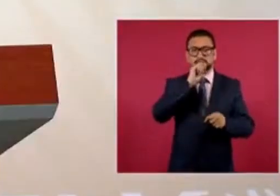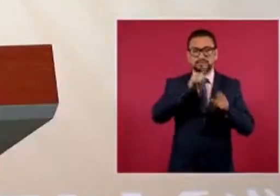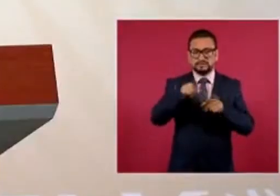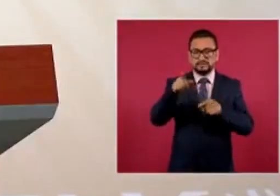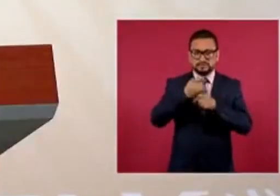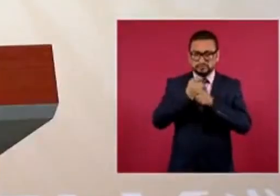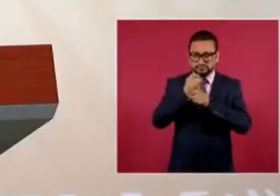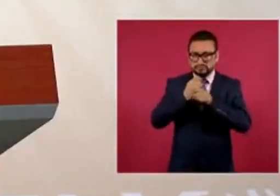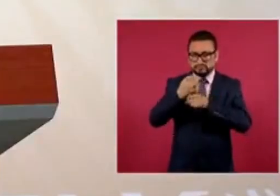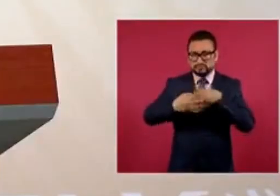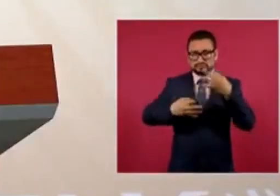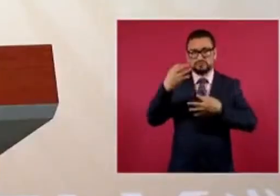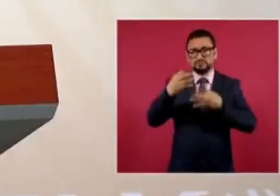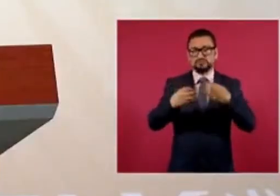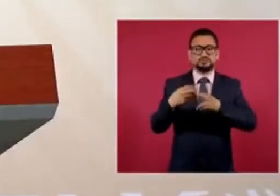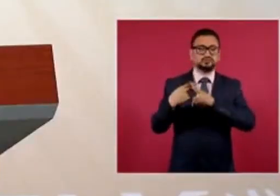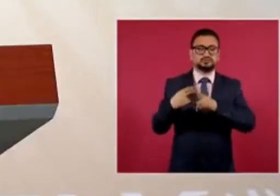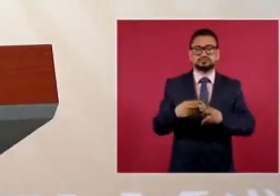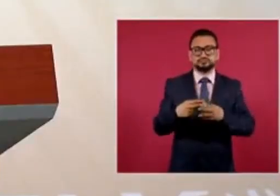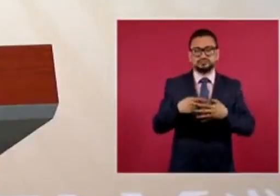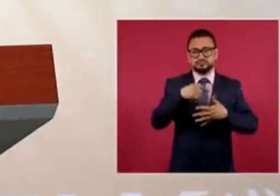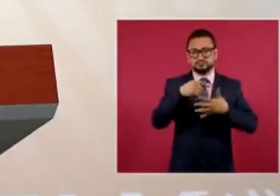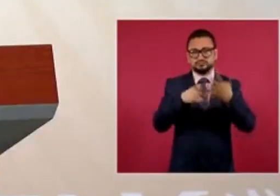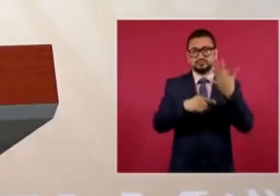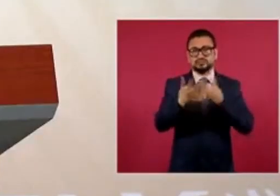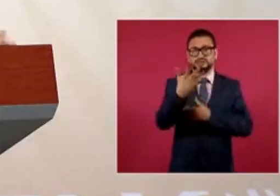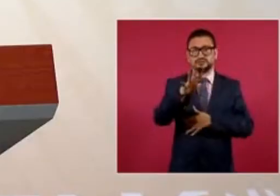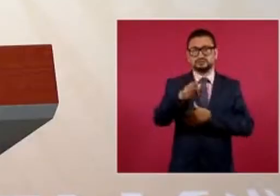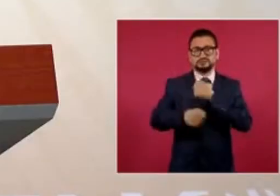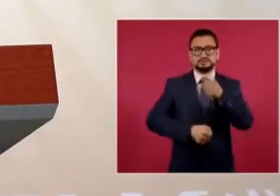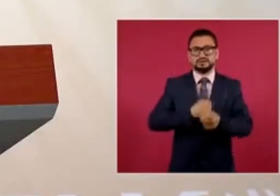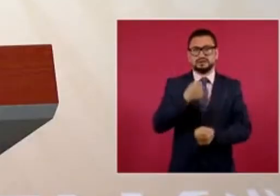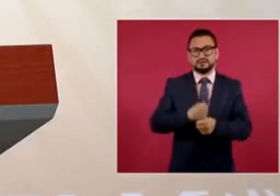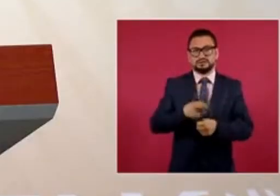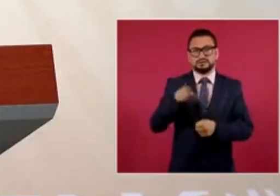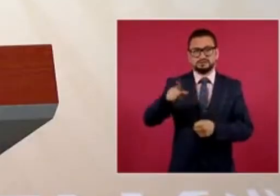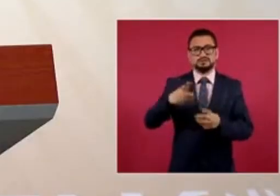por una década, por 10 años.